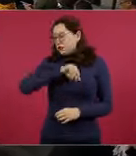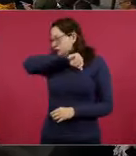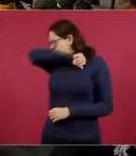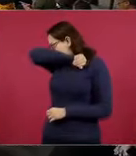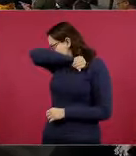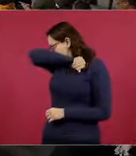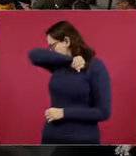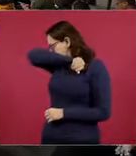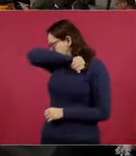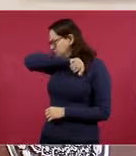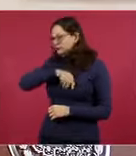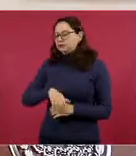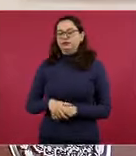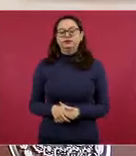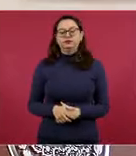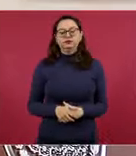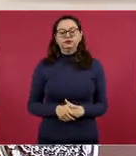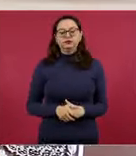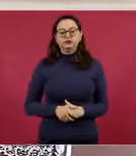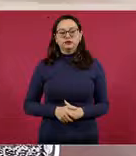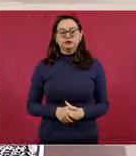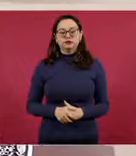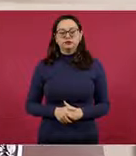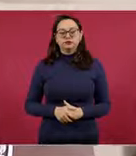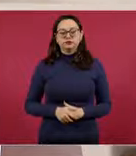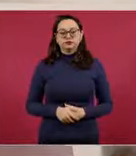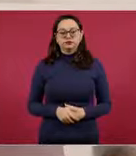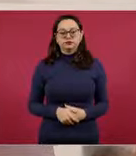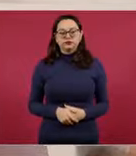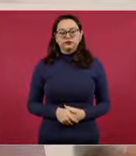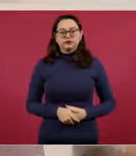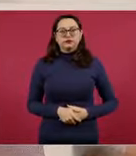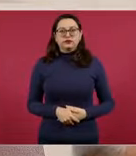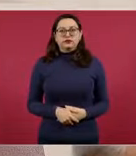a lo mejor me equivoco, pero sacó Clarín